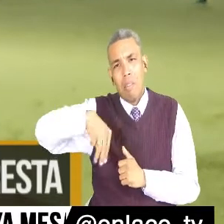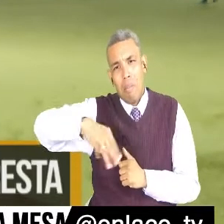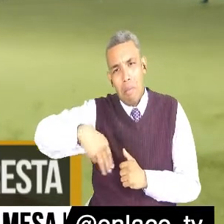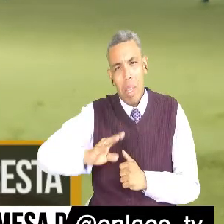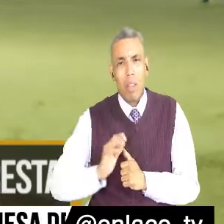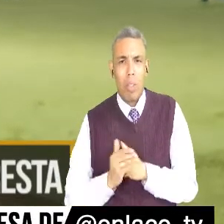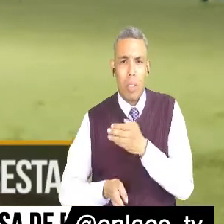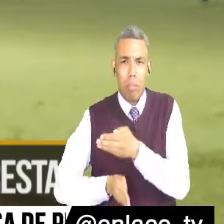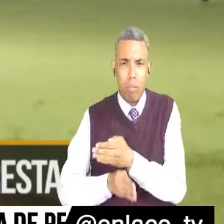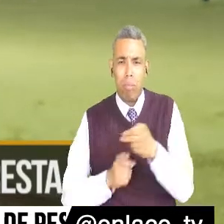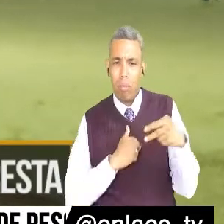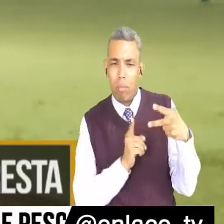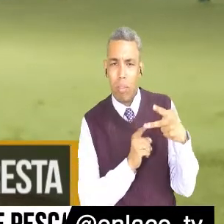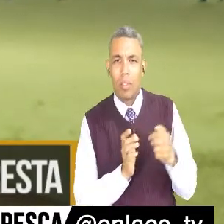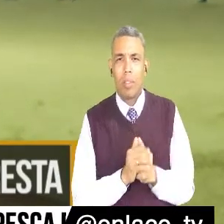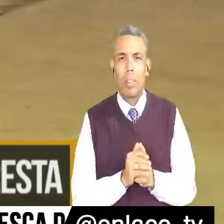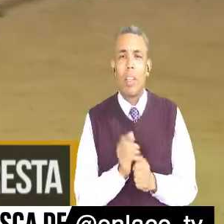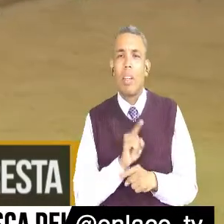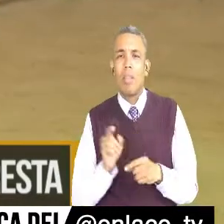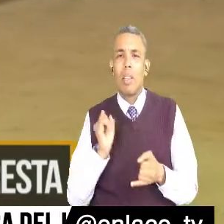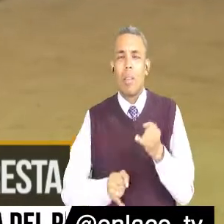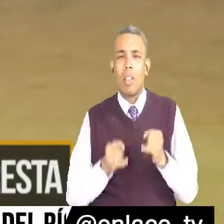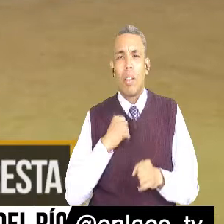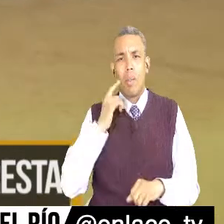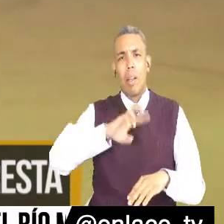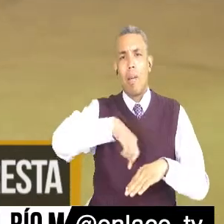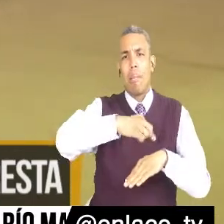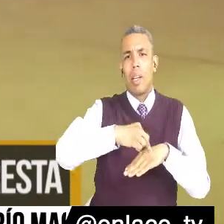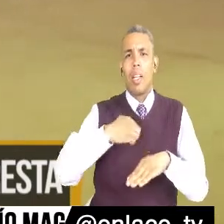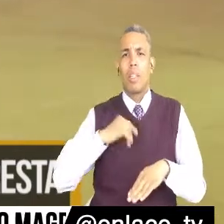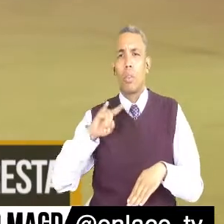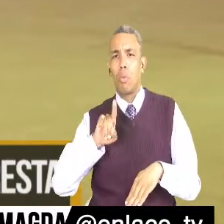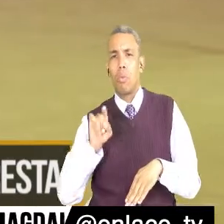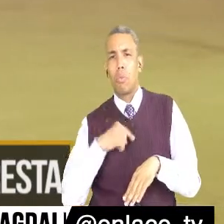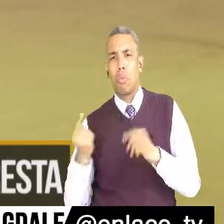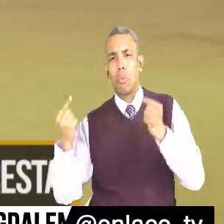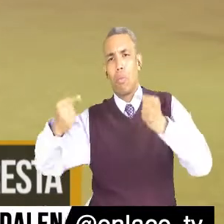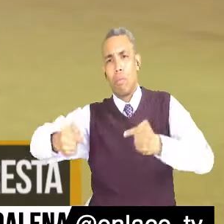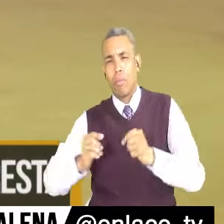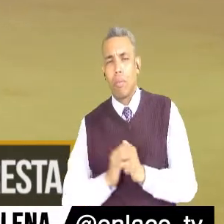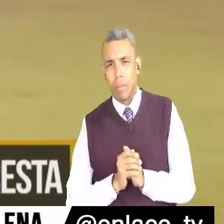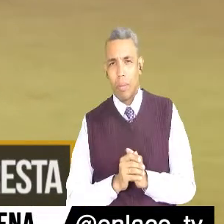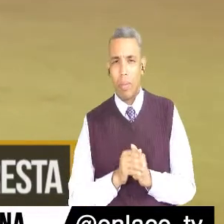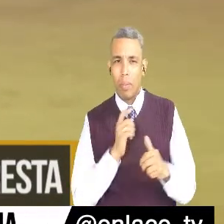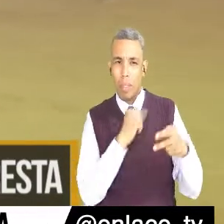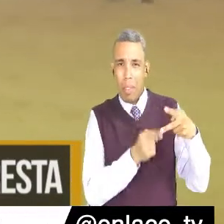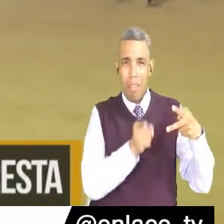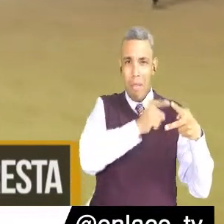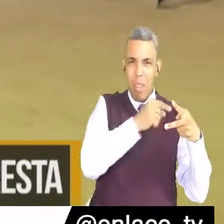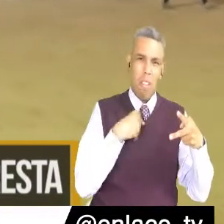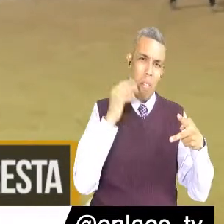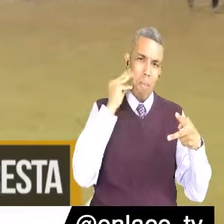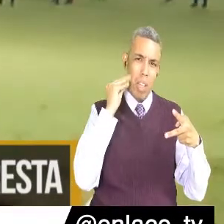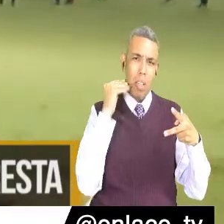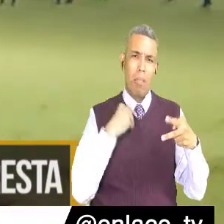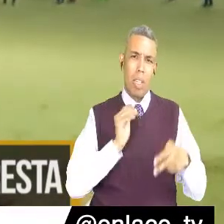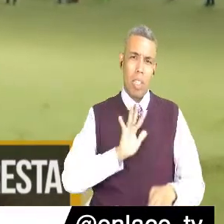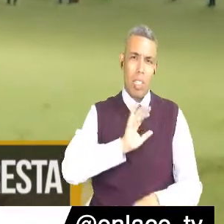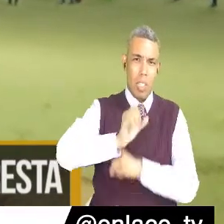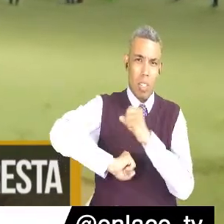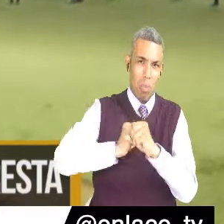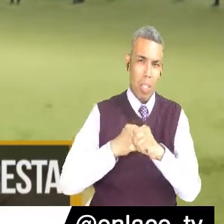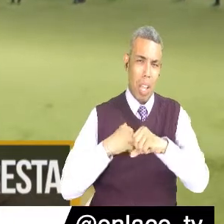Parnaso Uso, que es el clásico del fin de semana. El otro torneo tiene que ver con la competencia de mayores en este escenario deportivo. Mayores de 50 años,